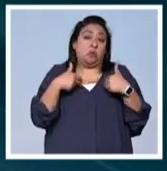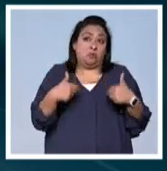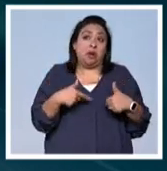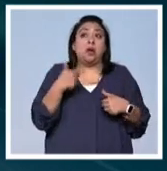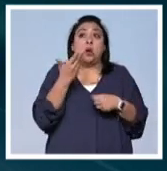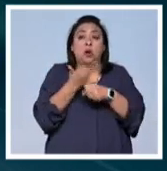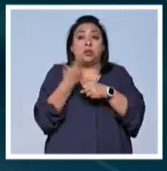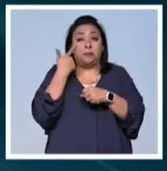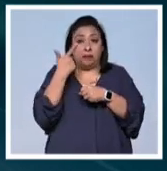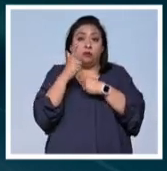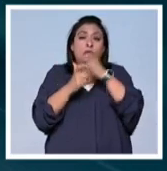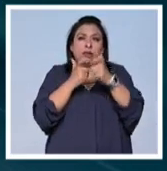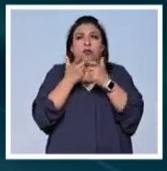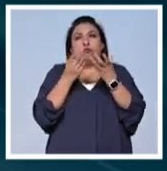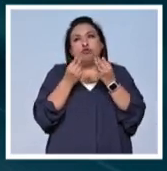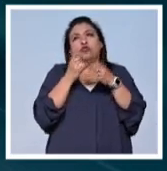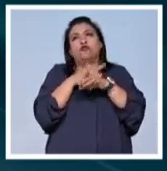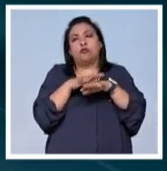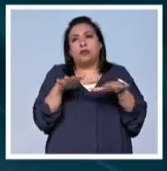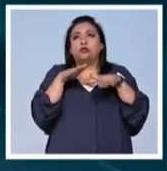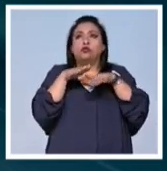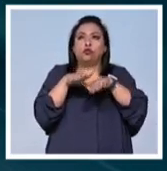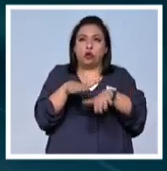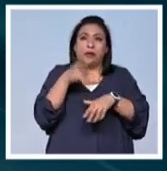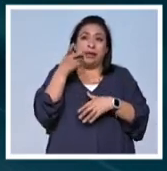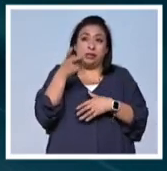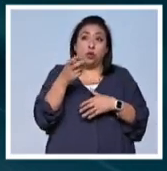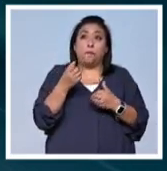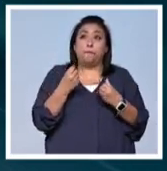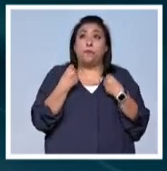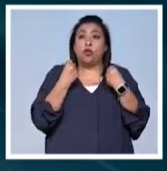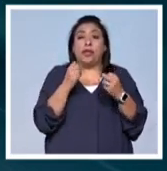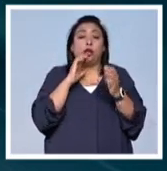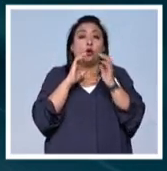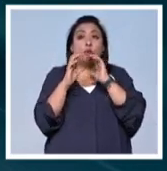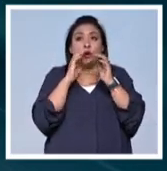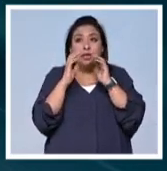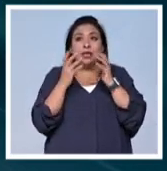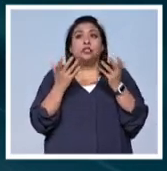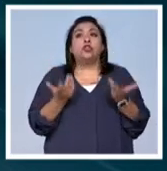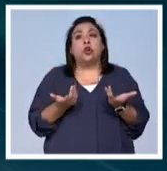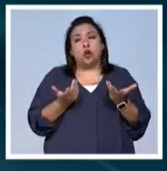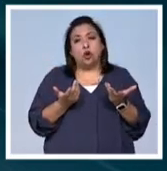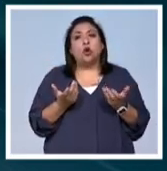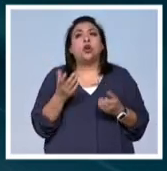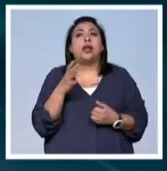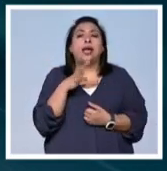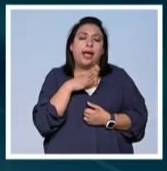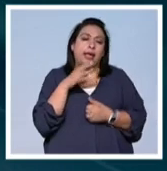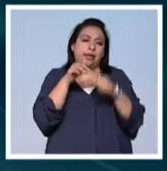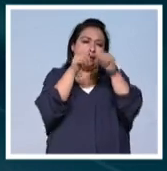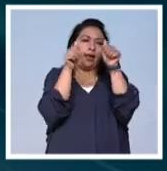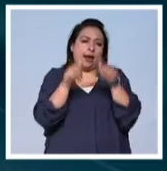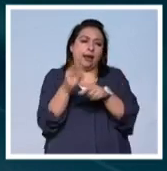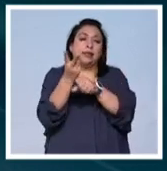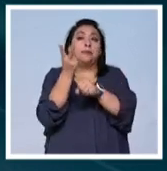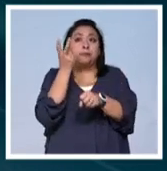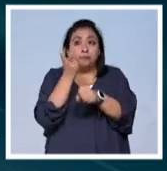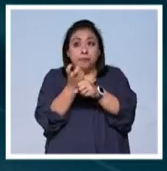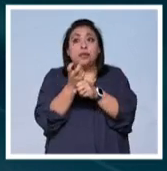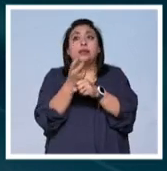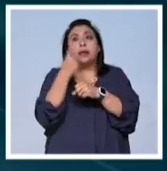planeta y muchas cosas que comentar alrededor de él el poder de la comunicación de comunicar que tiene el arte Nos invita